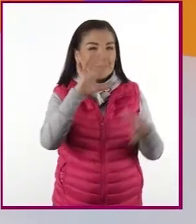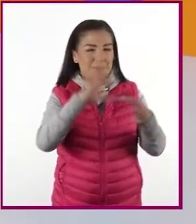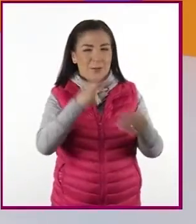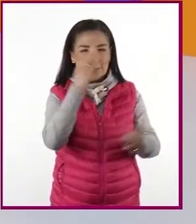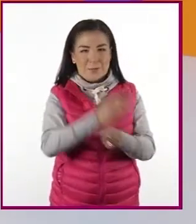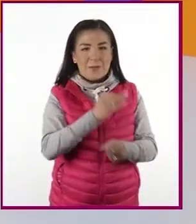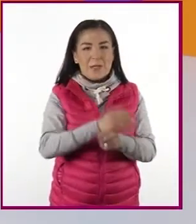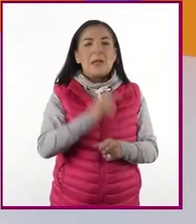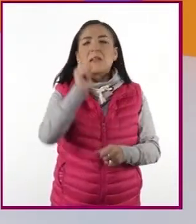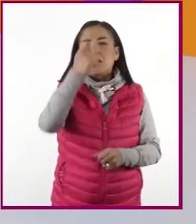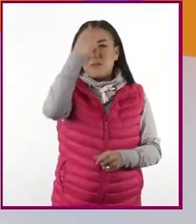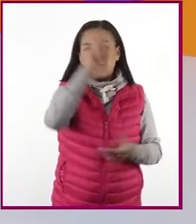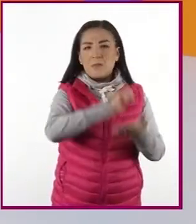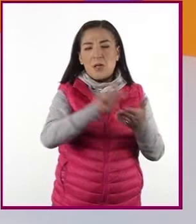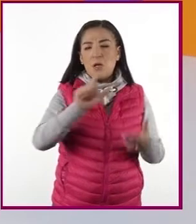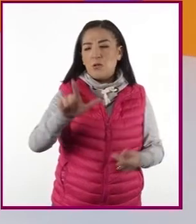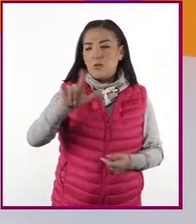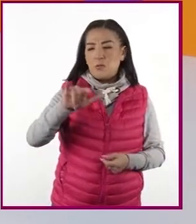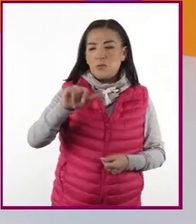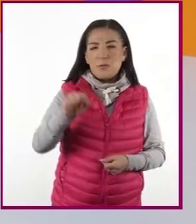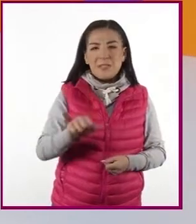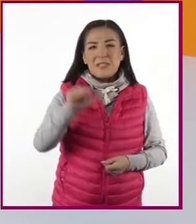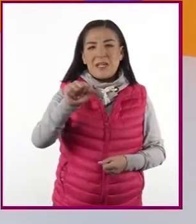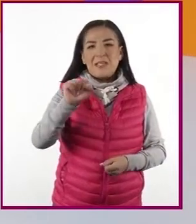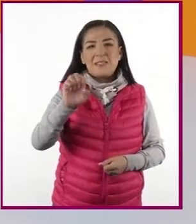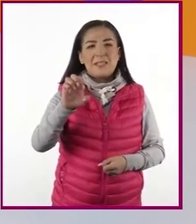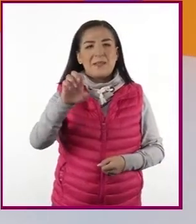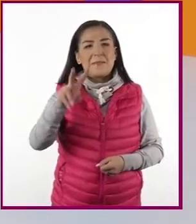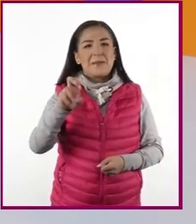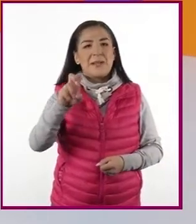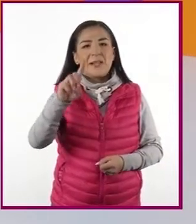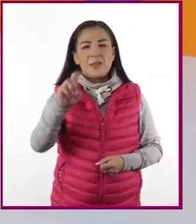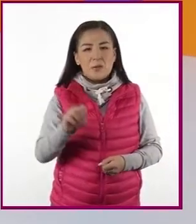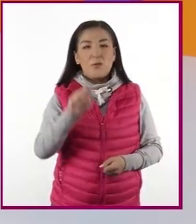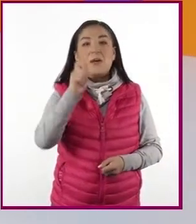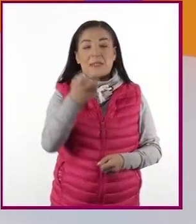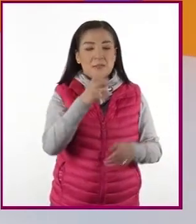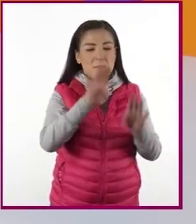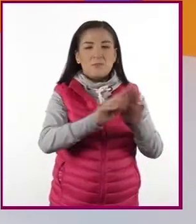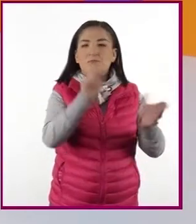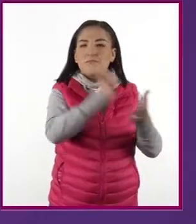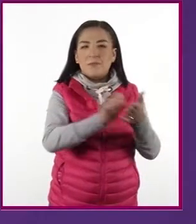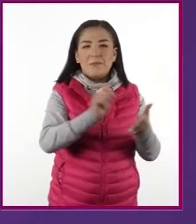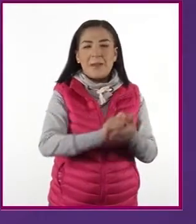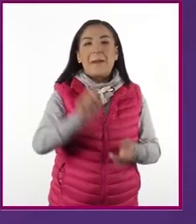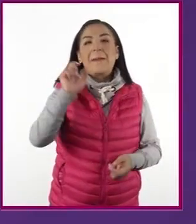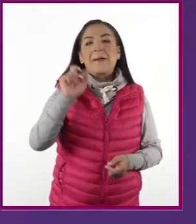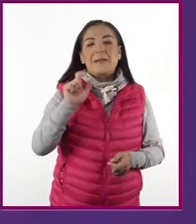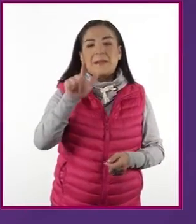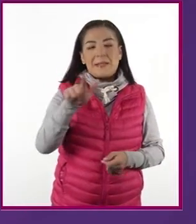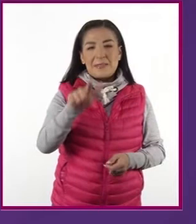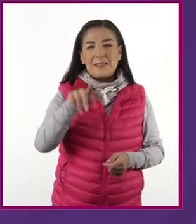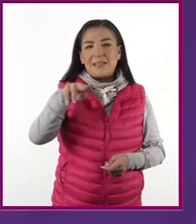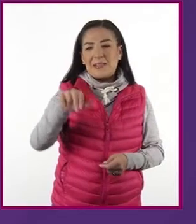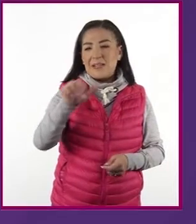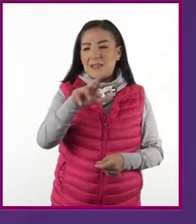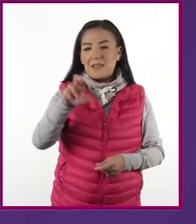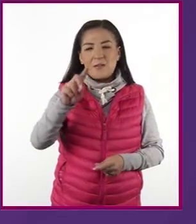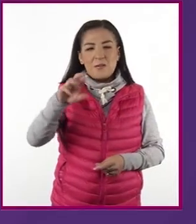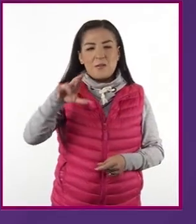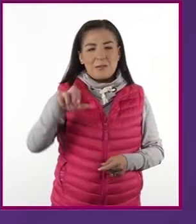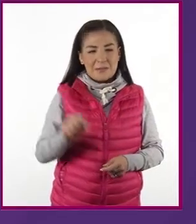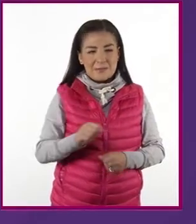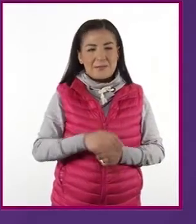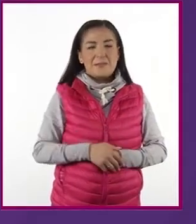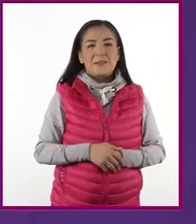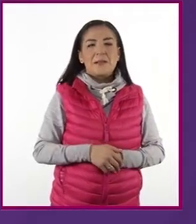la antología 17 narradoras latinoamericanas. Prólogo. No